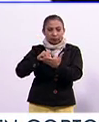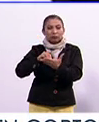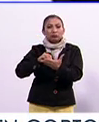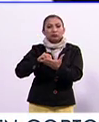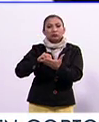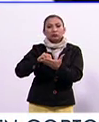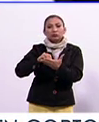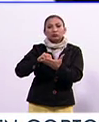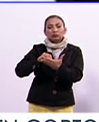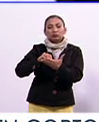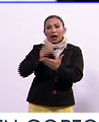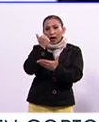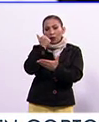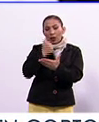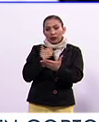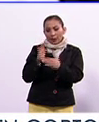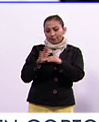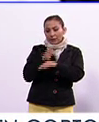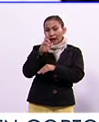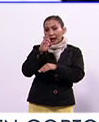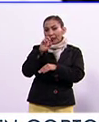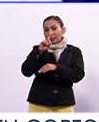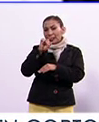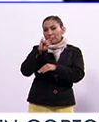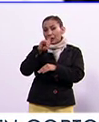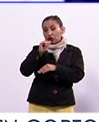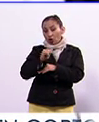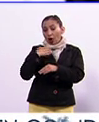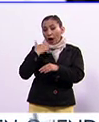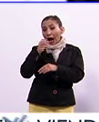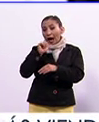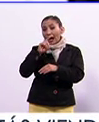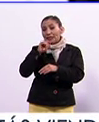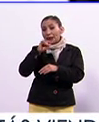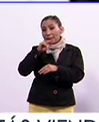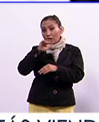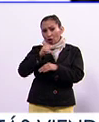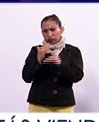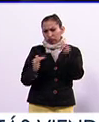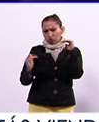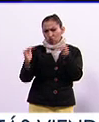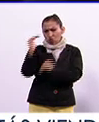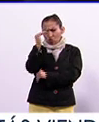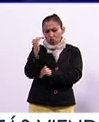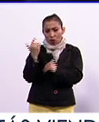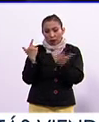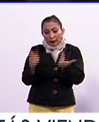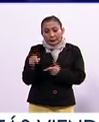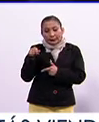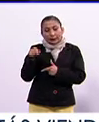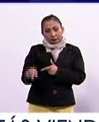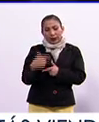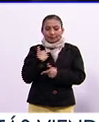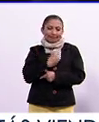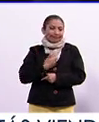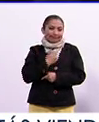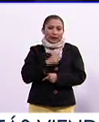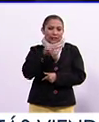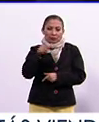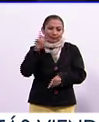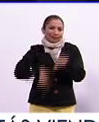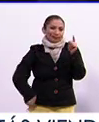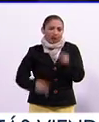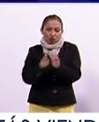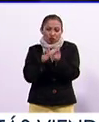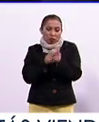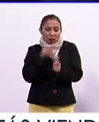de rendimiento académico intenso, el PARA, de alto rendimiento académico, que desgraciadamente después lo